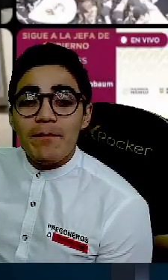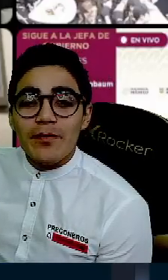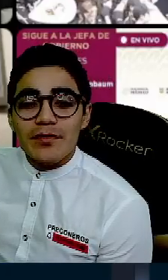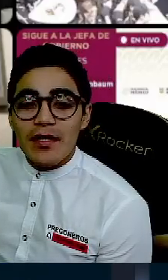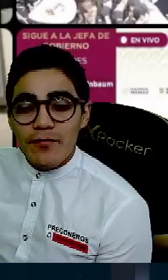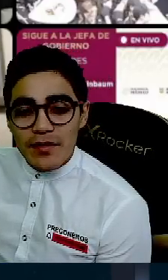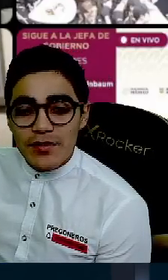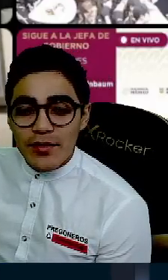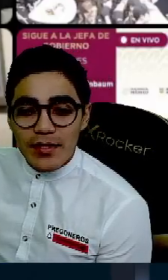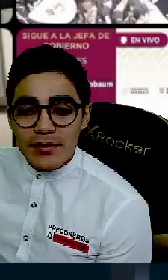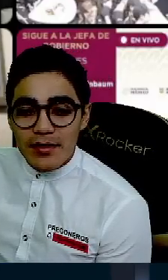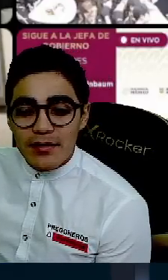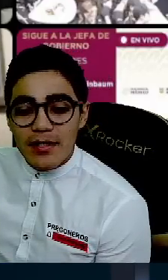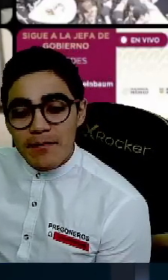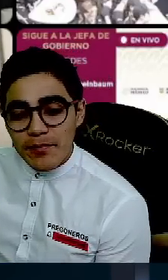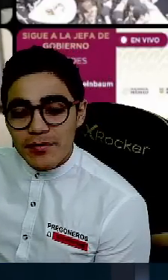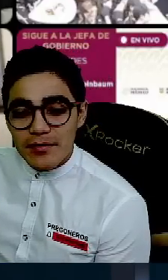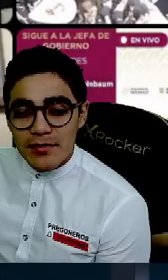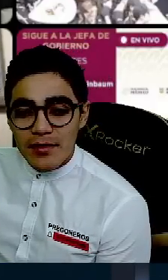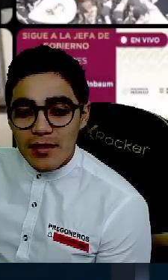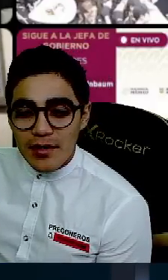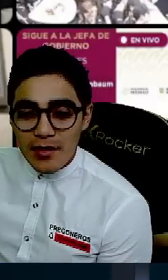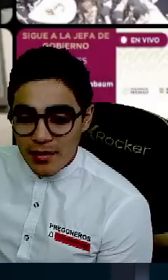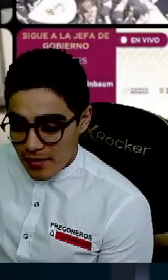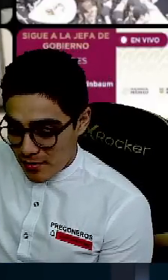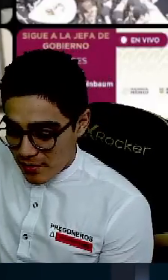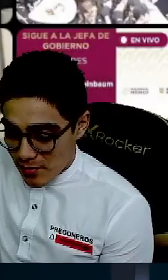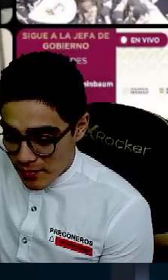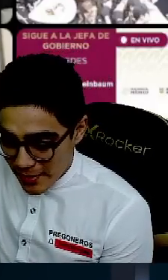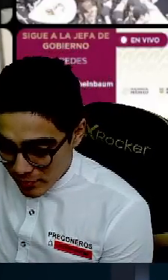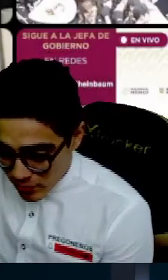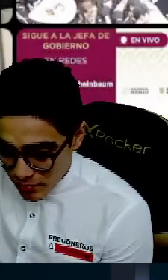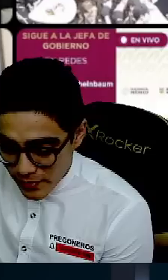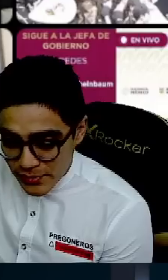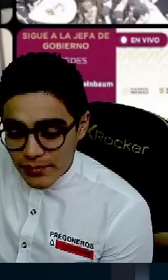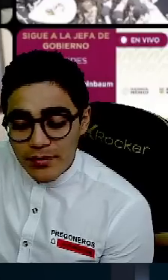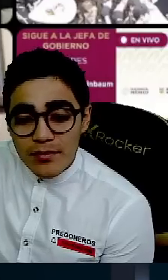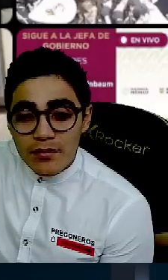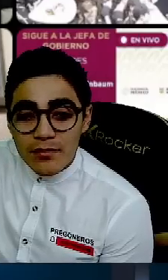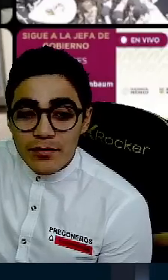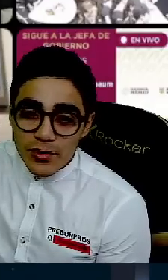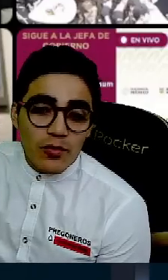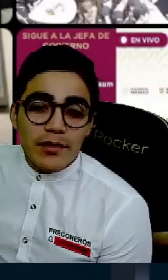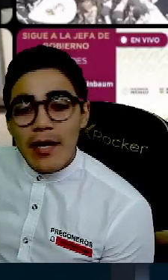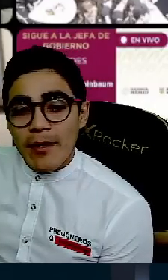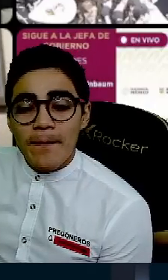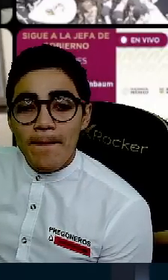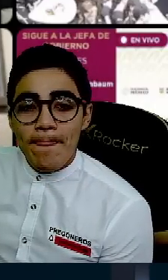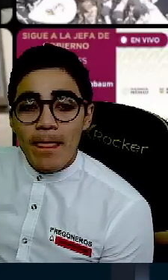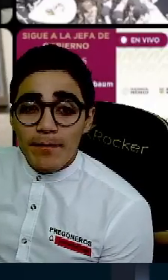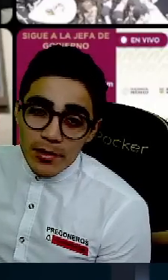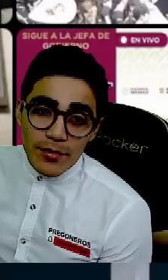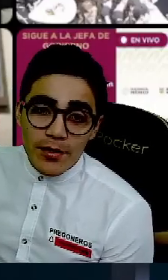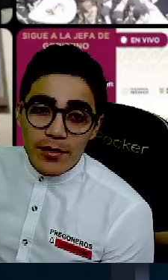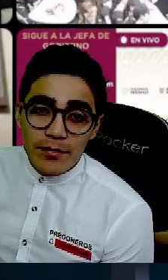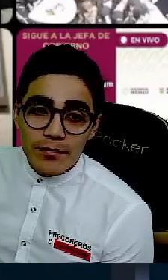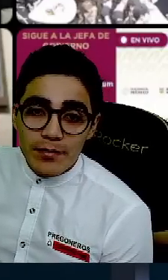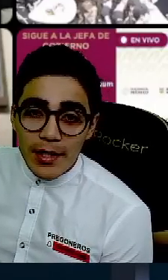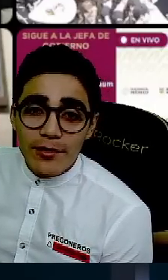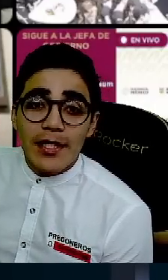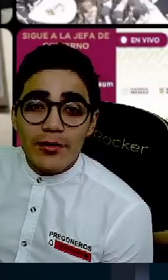Son tiempos de definiciones y tiempos en lo que todo esto se ocultaba. Bien lo